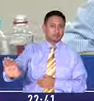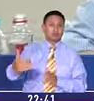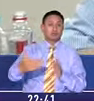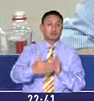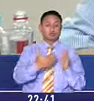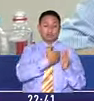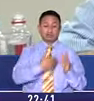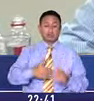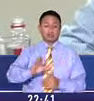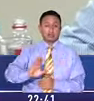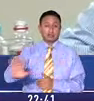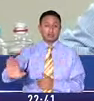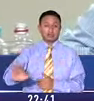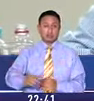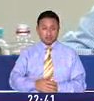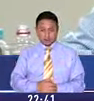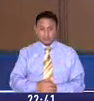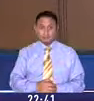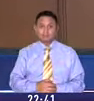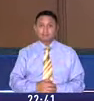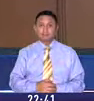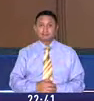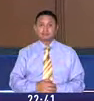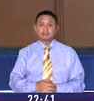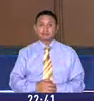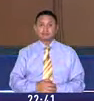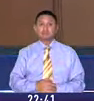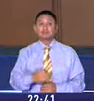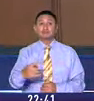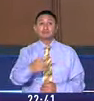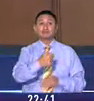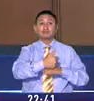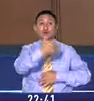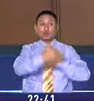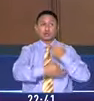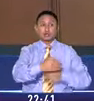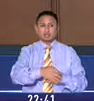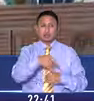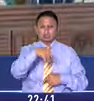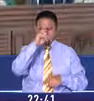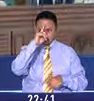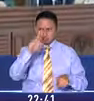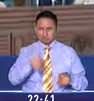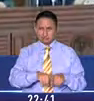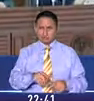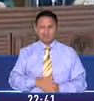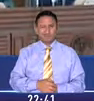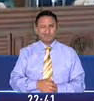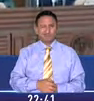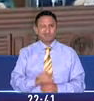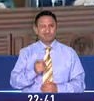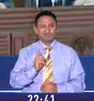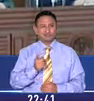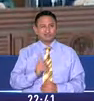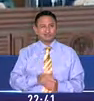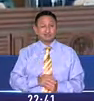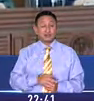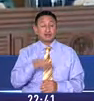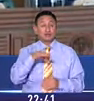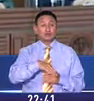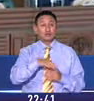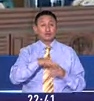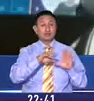presidente de la República, Guillermo Lasso, no convenció a los demás magistrados y no contó con los 6 votos